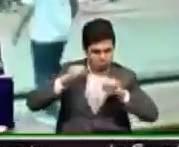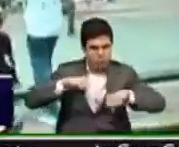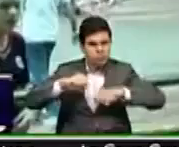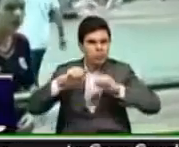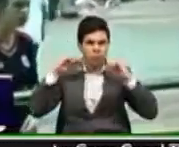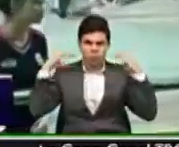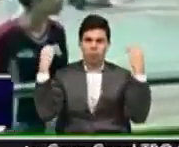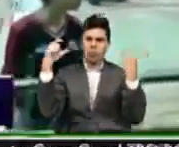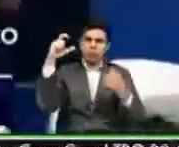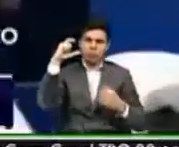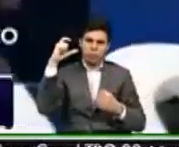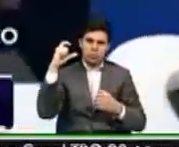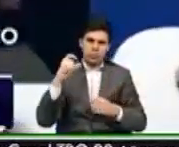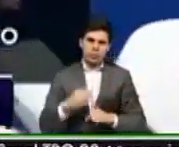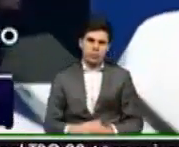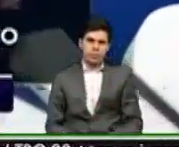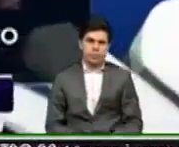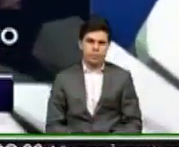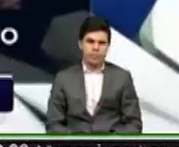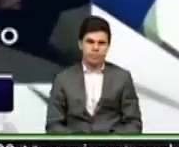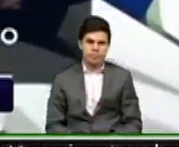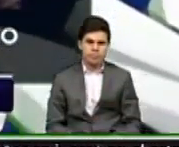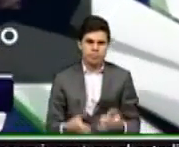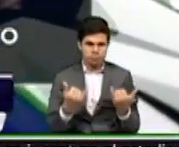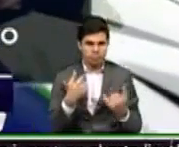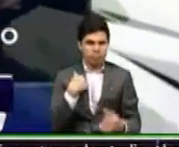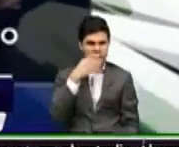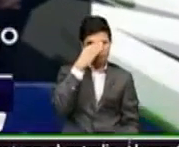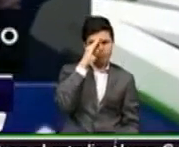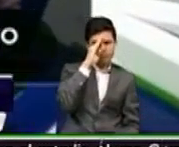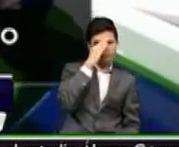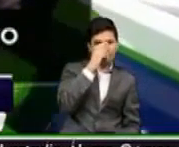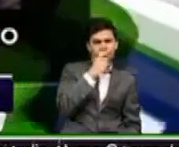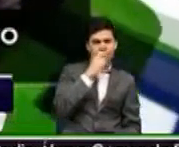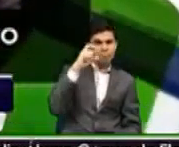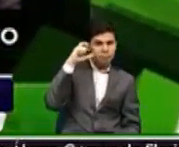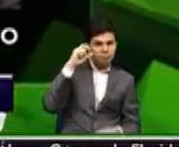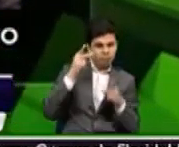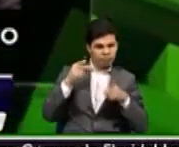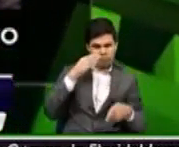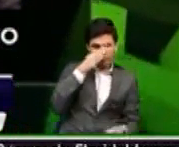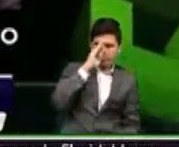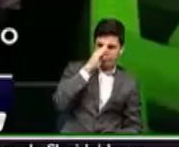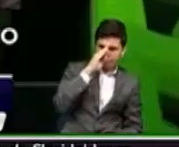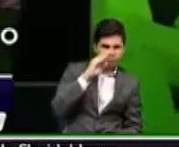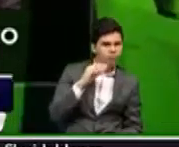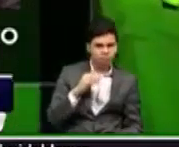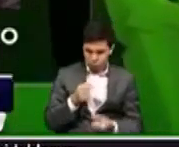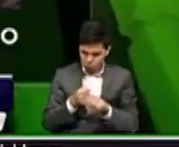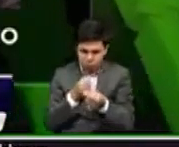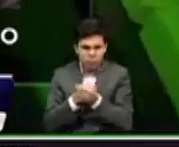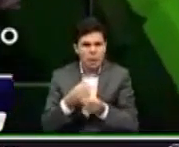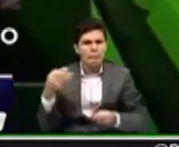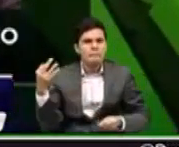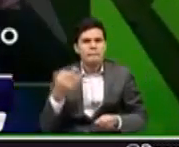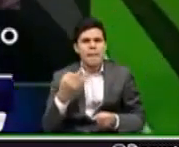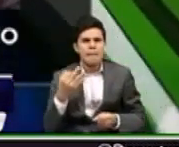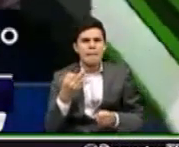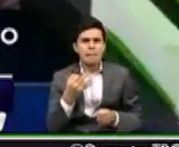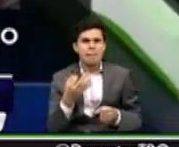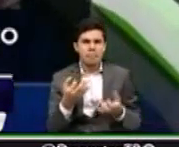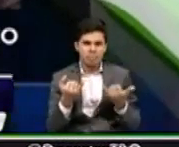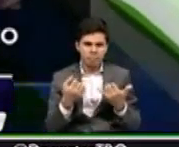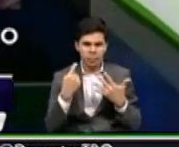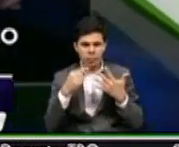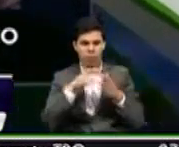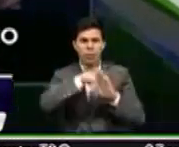General Santander. No tengo ninguna duda que la afición cucuteña va a estar ahí siempre apoyándonos. Creo que nosotros en cada